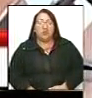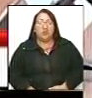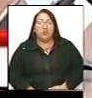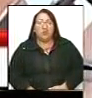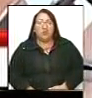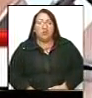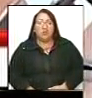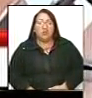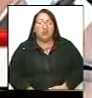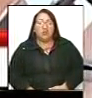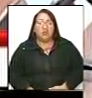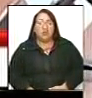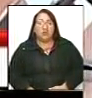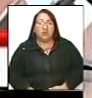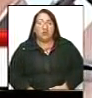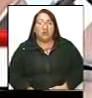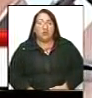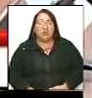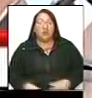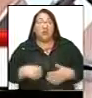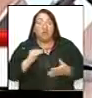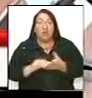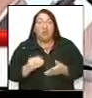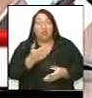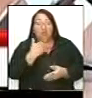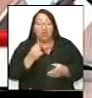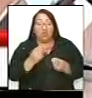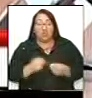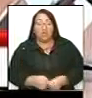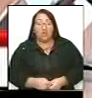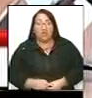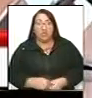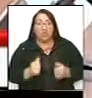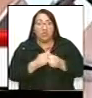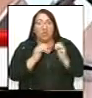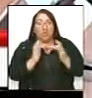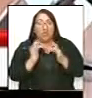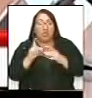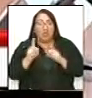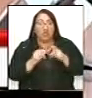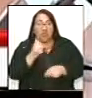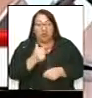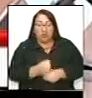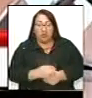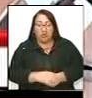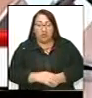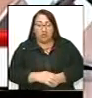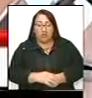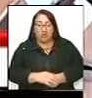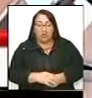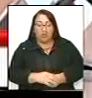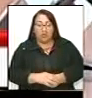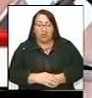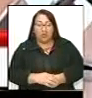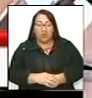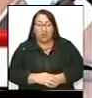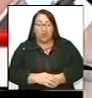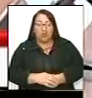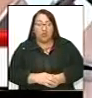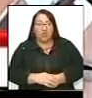existen o entonces podría bastante mejorar digamos las coordinaciones con las autoridades y este